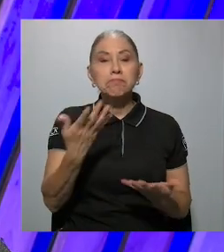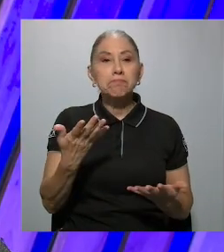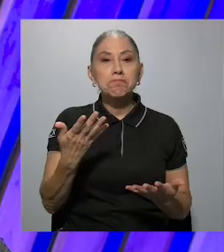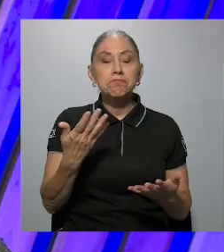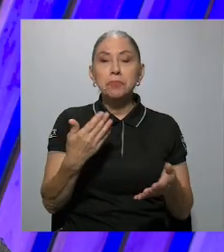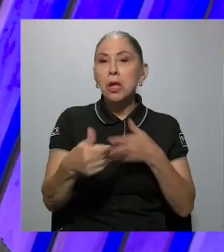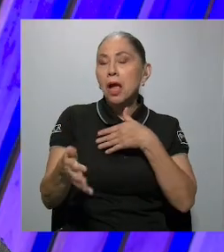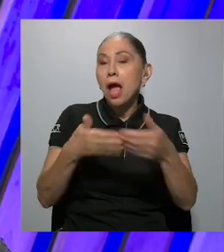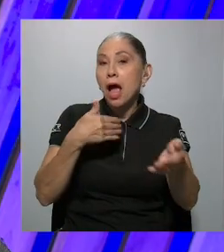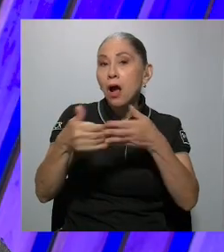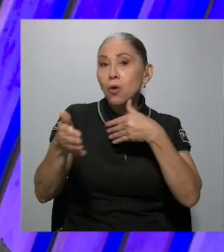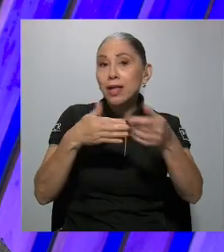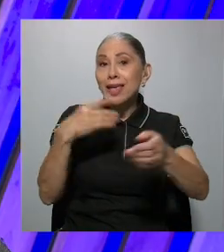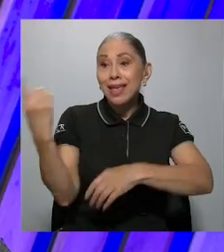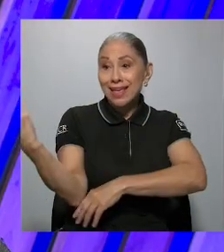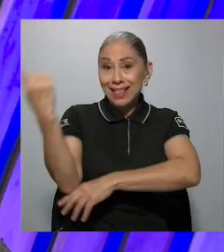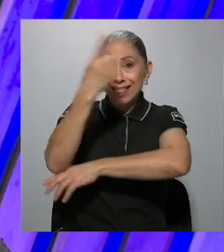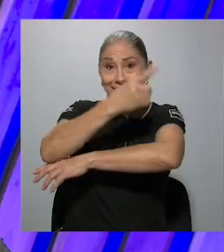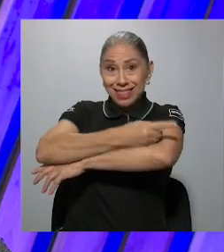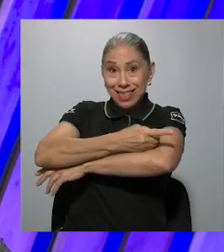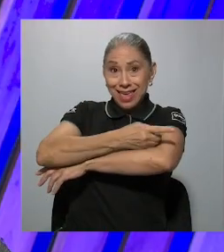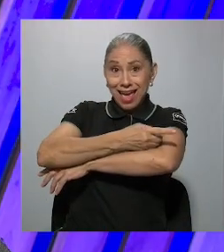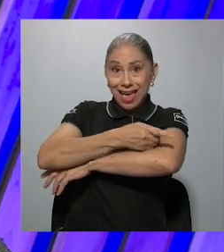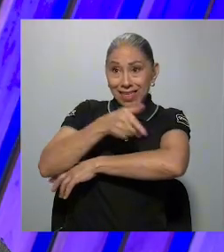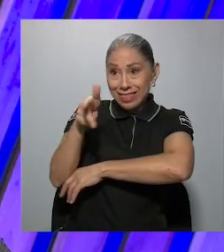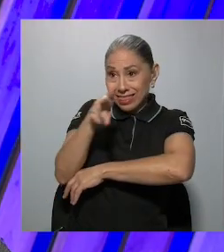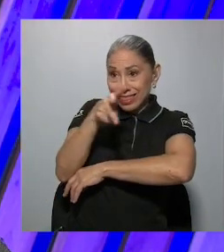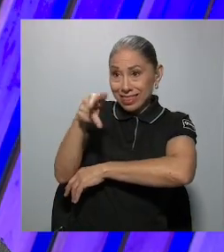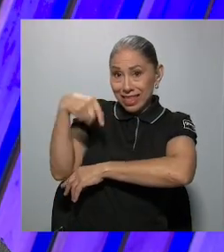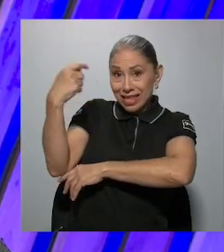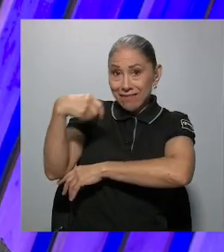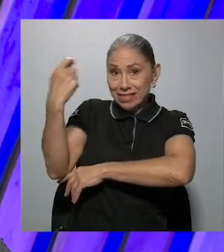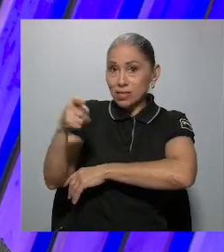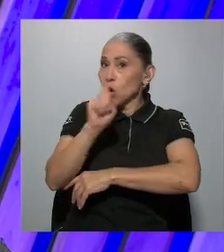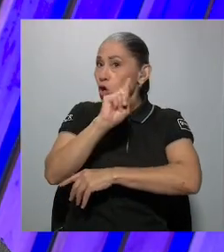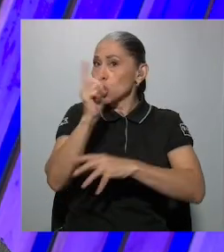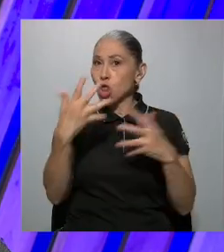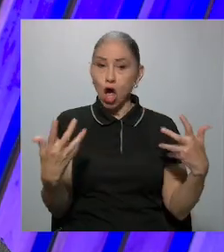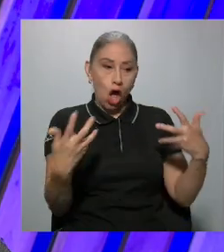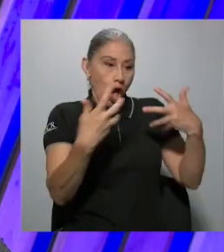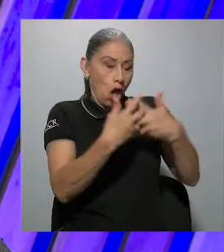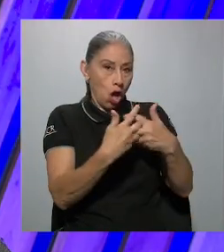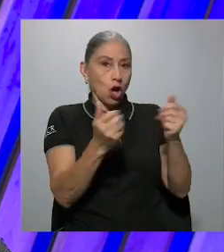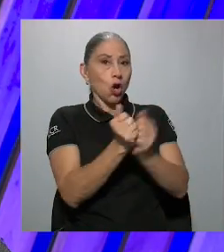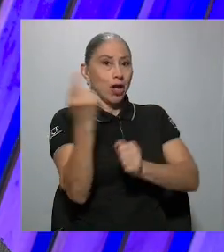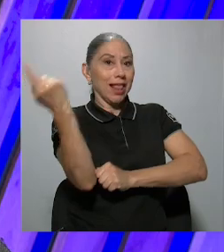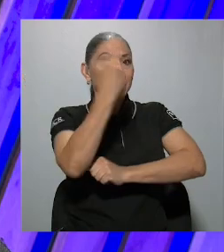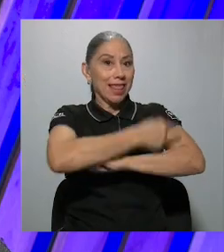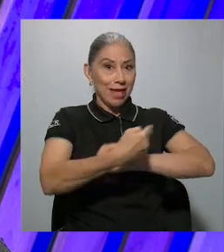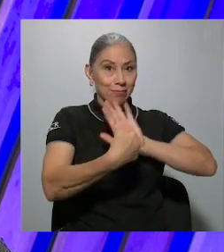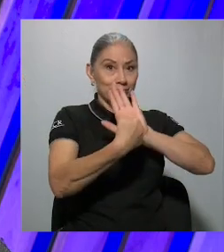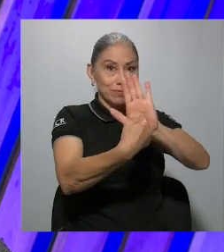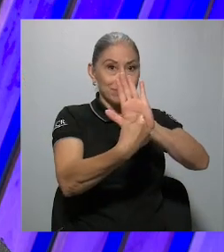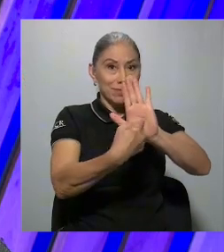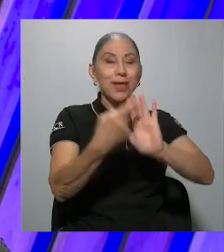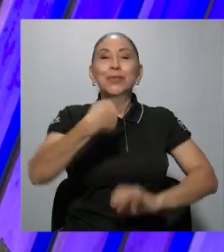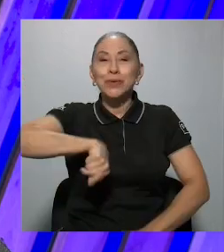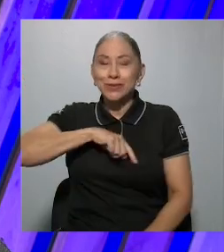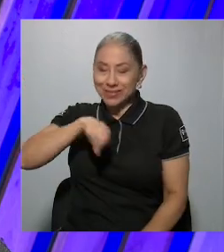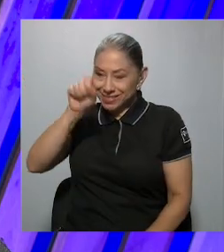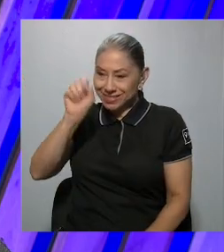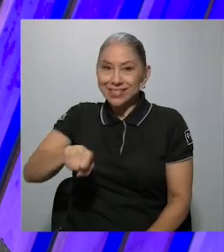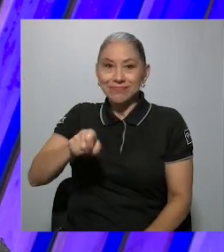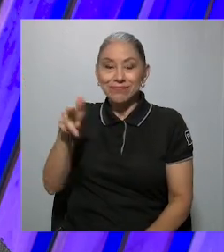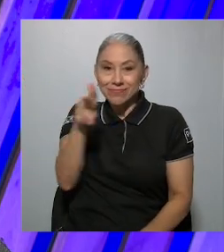y hoy vamos a decir que aunque el día de la grabación no coincide con el día de la emisión, sí